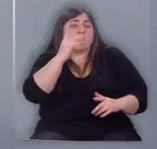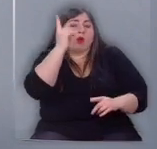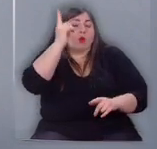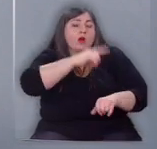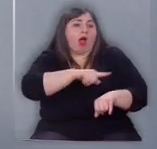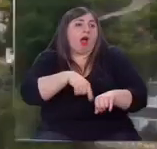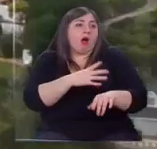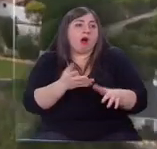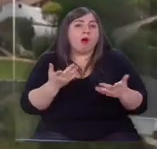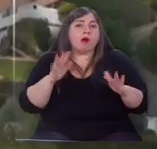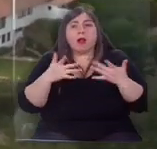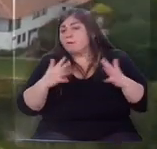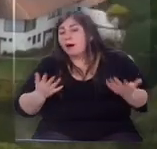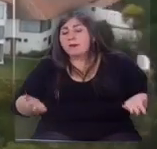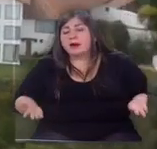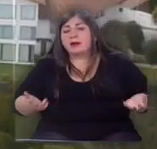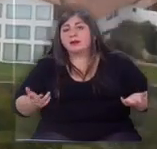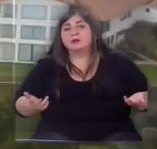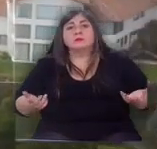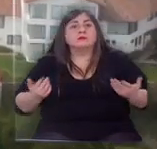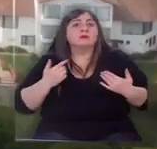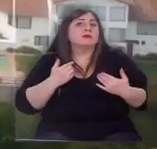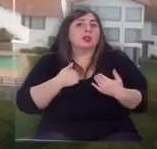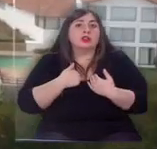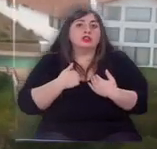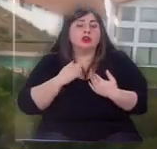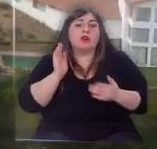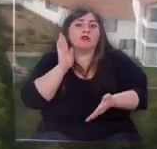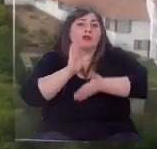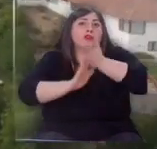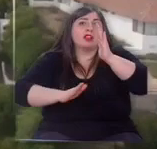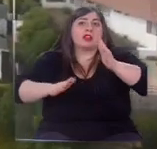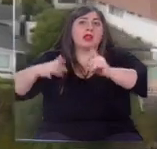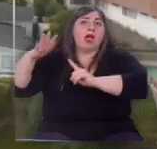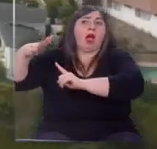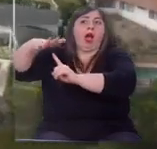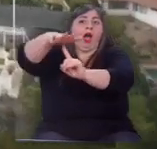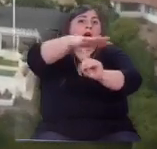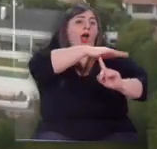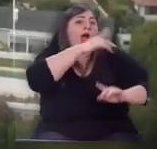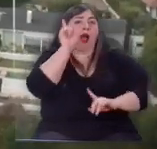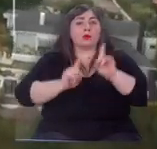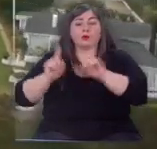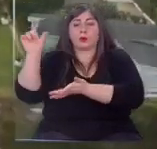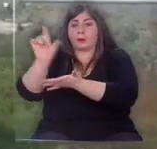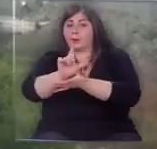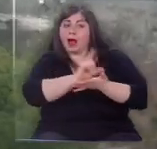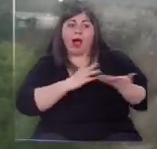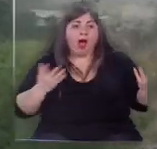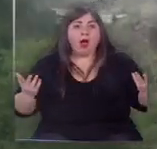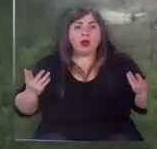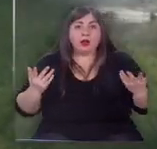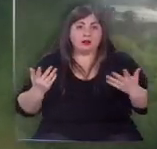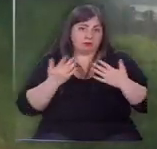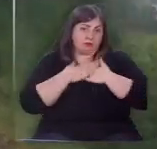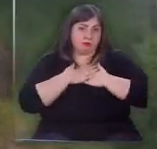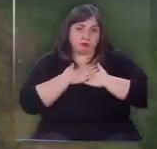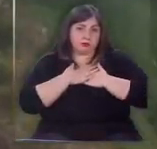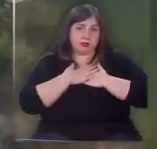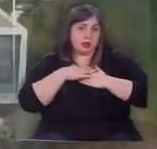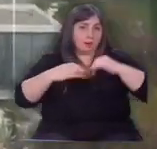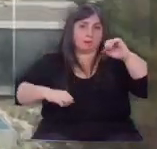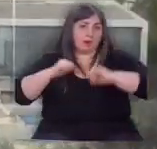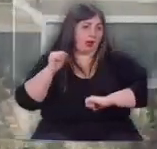horas. Y pasé por arriba de algunas instalaciones de compañía, a ver si